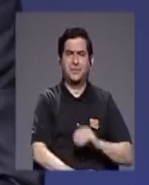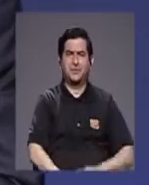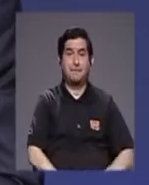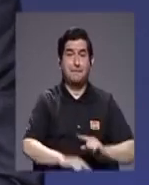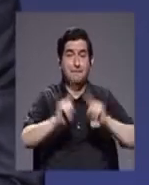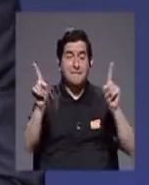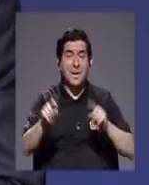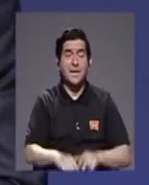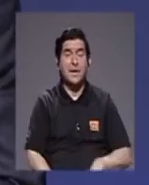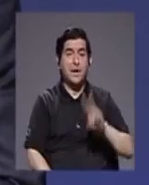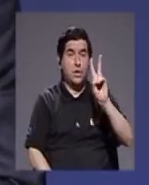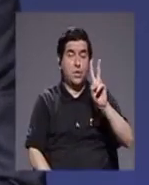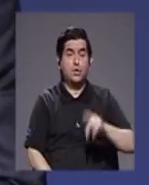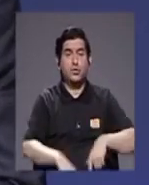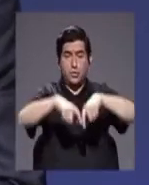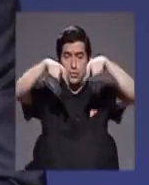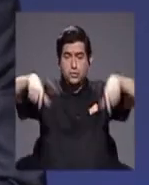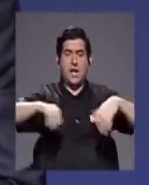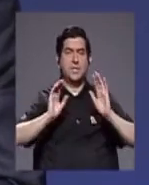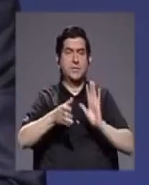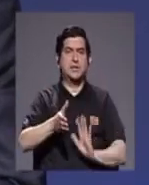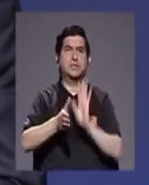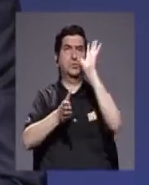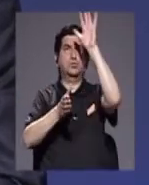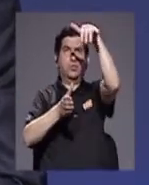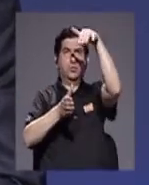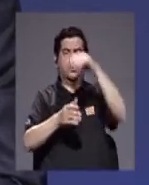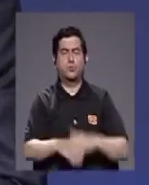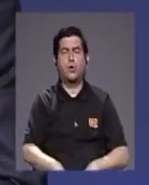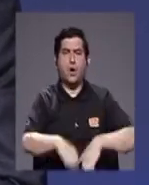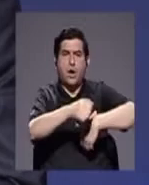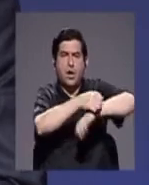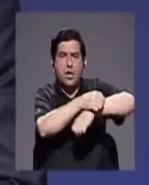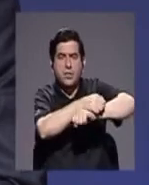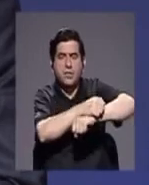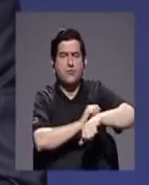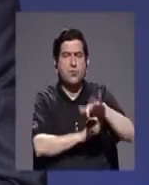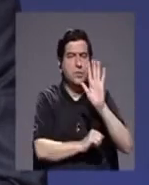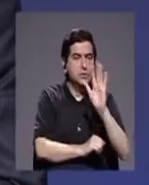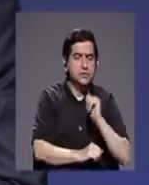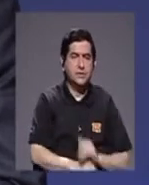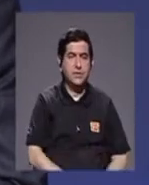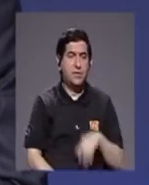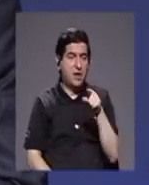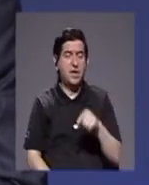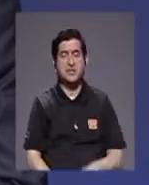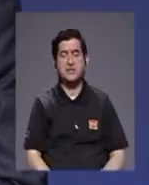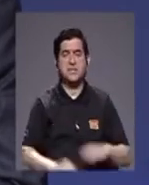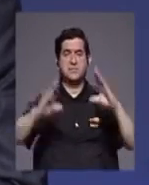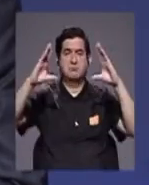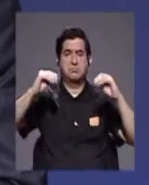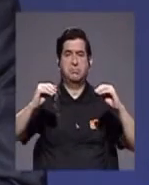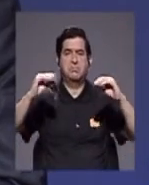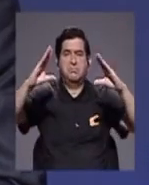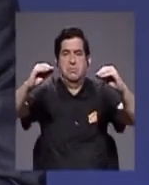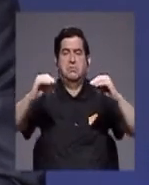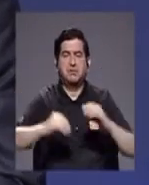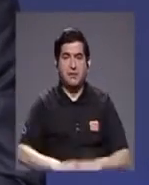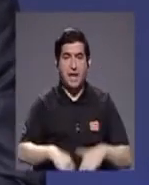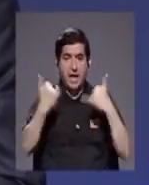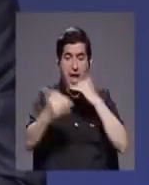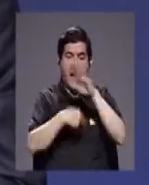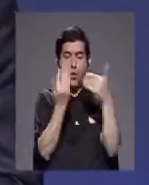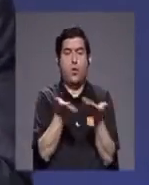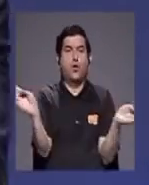Pero hay un par de canchas de baloncesto y de fútbol 5 y esas están apagadas en la noche. Bueno, ahora que